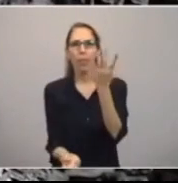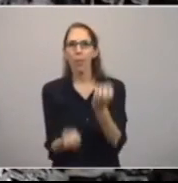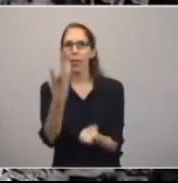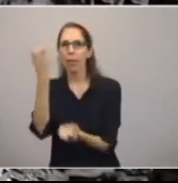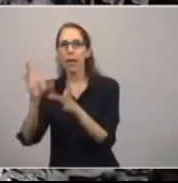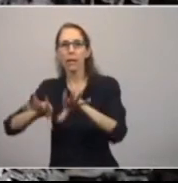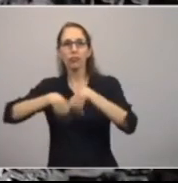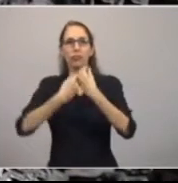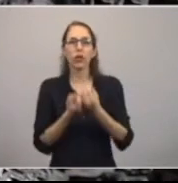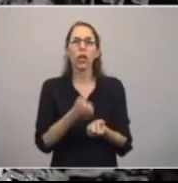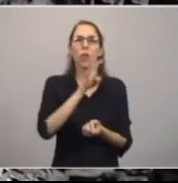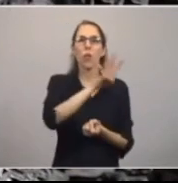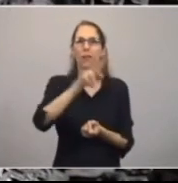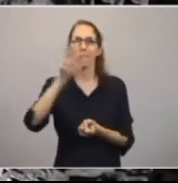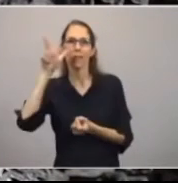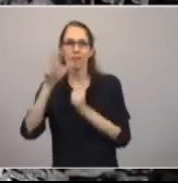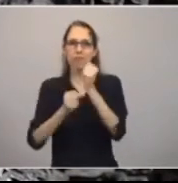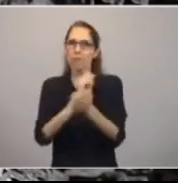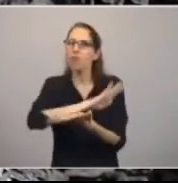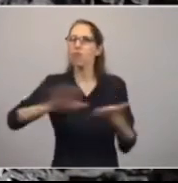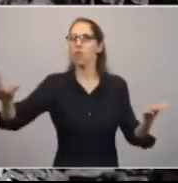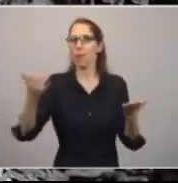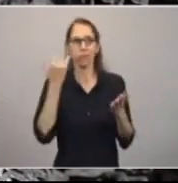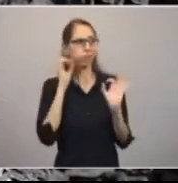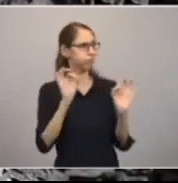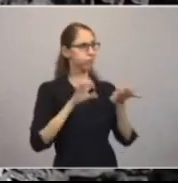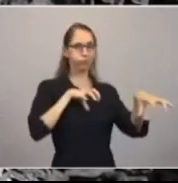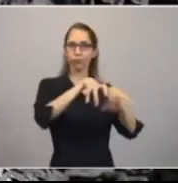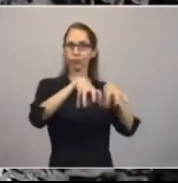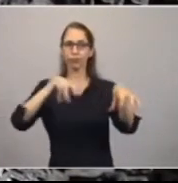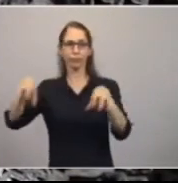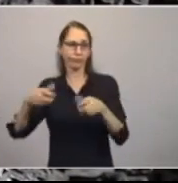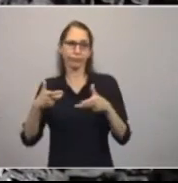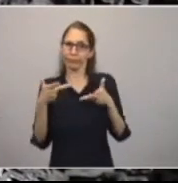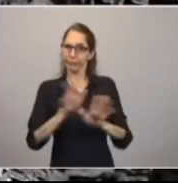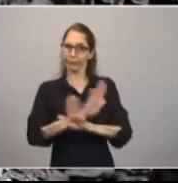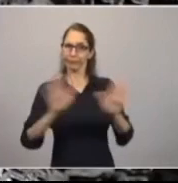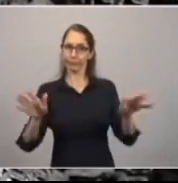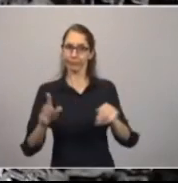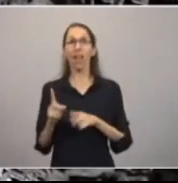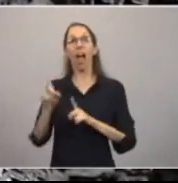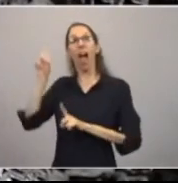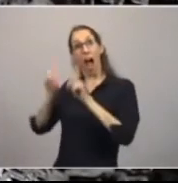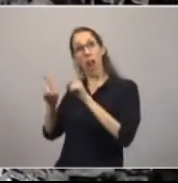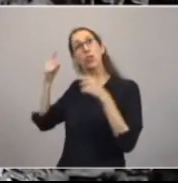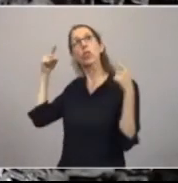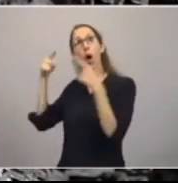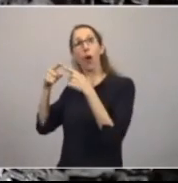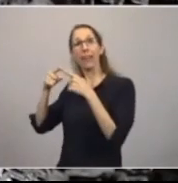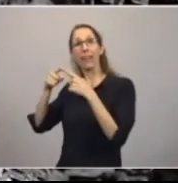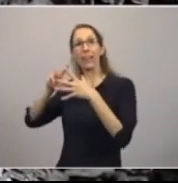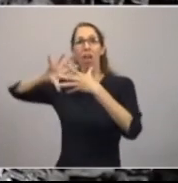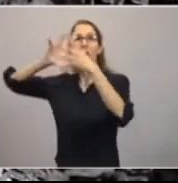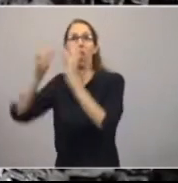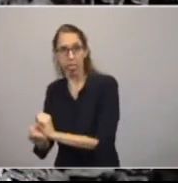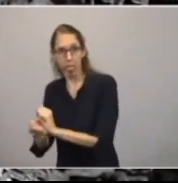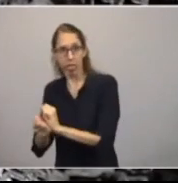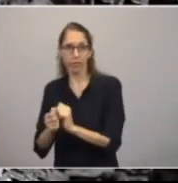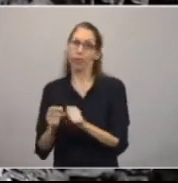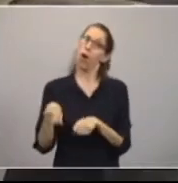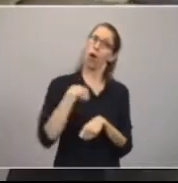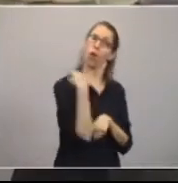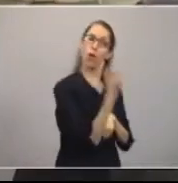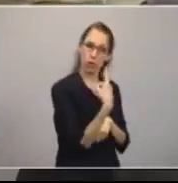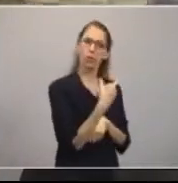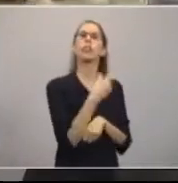aparecieron 48 empresas nuevas, no tengo que explicar nada más. Uno destruye en trabajo y los otros